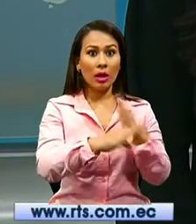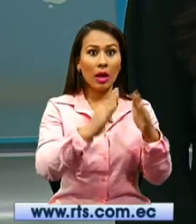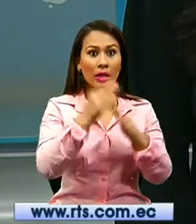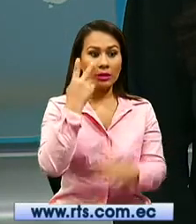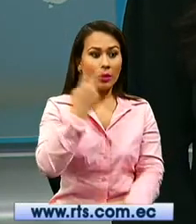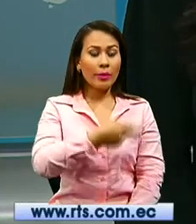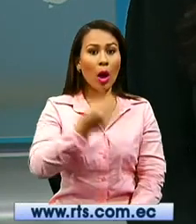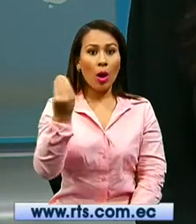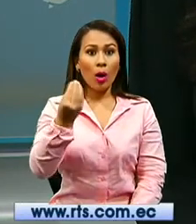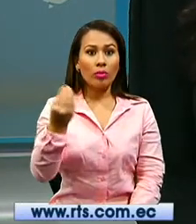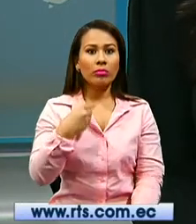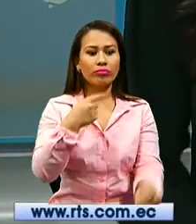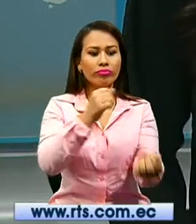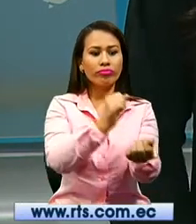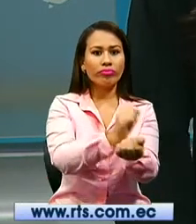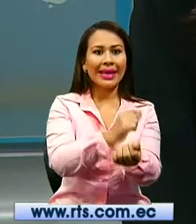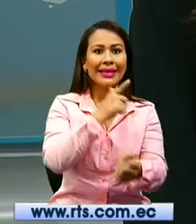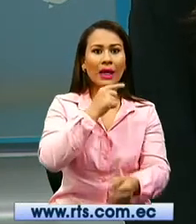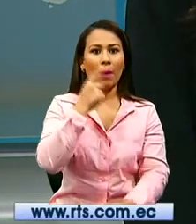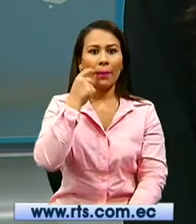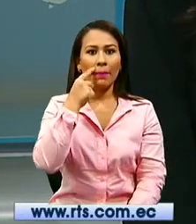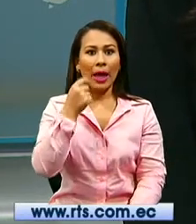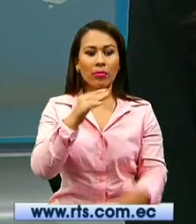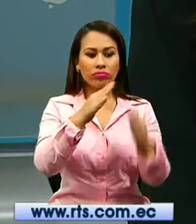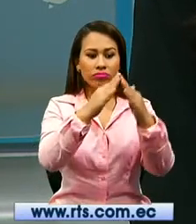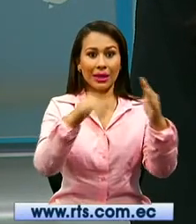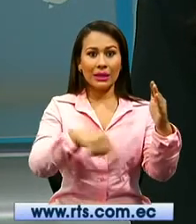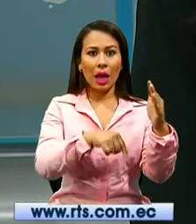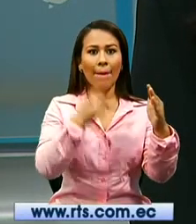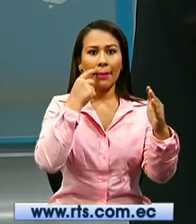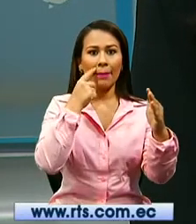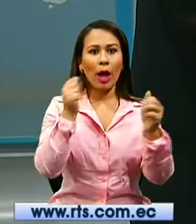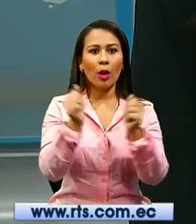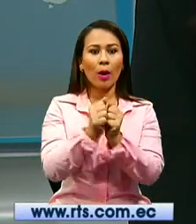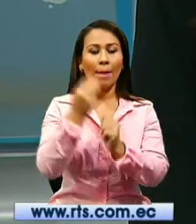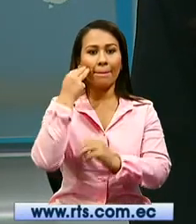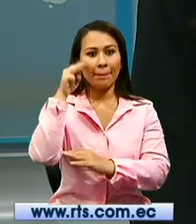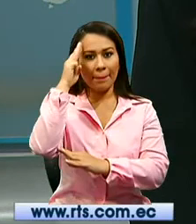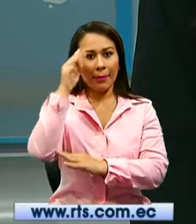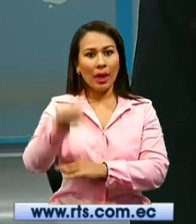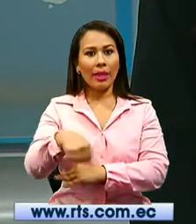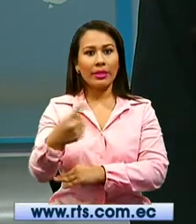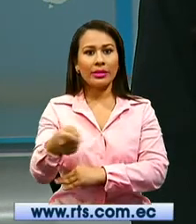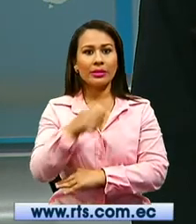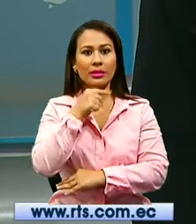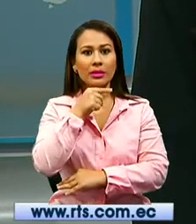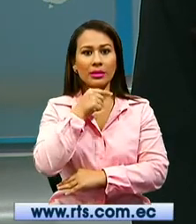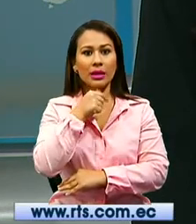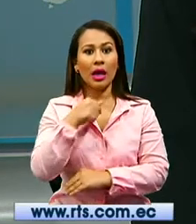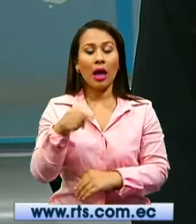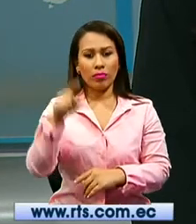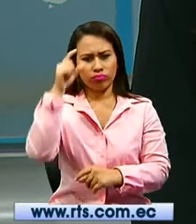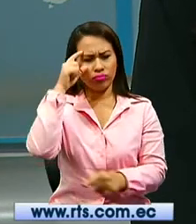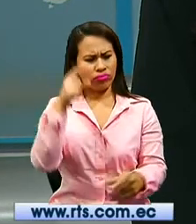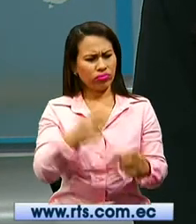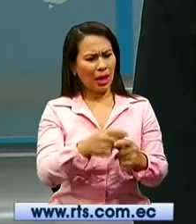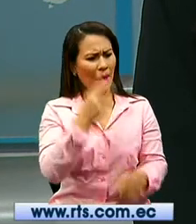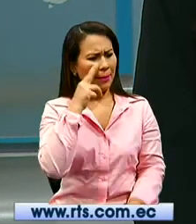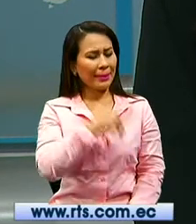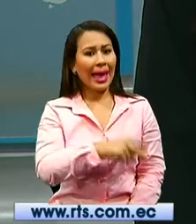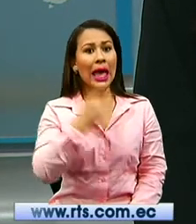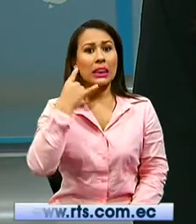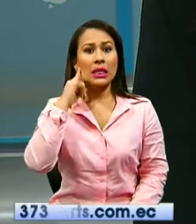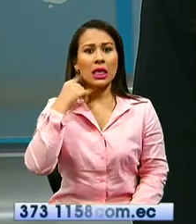habita, junto al padre y su madrastra. La joven tiene discapacidad intelectual y la fiscalía investiga una supuesta